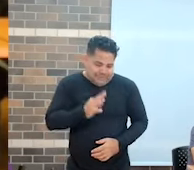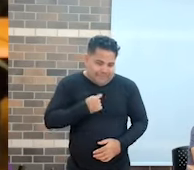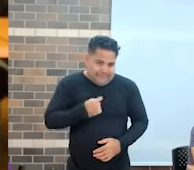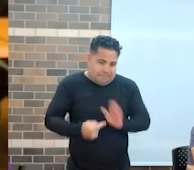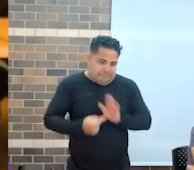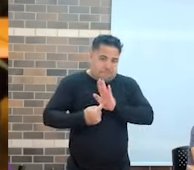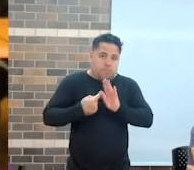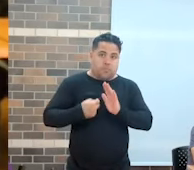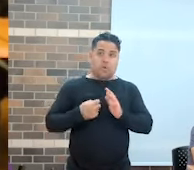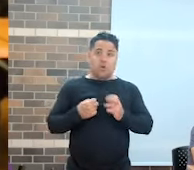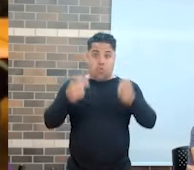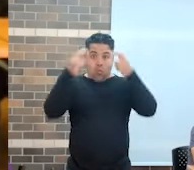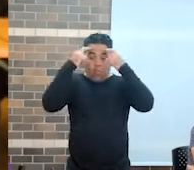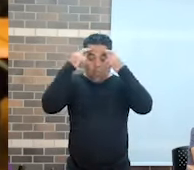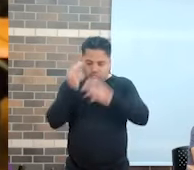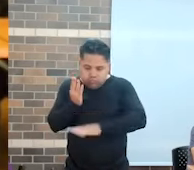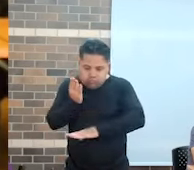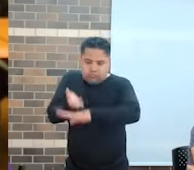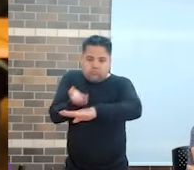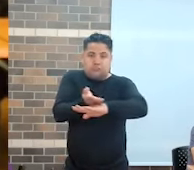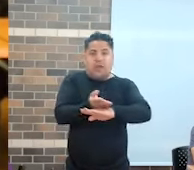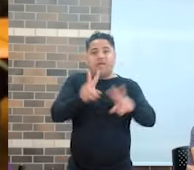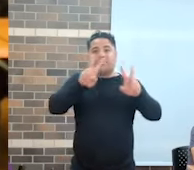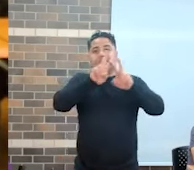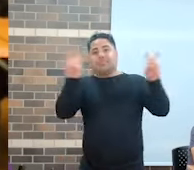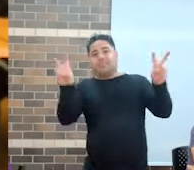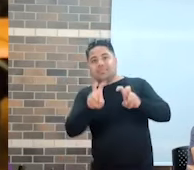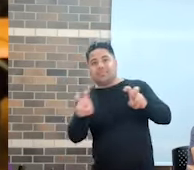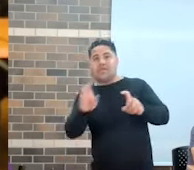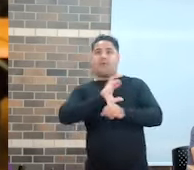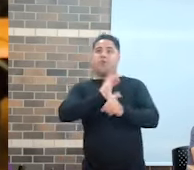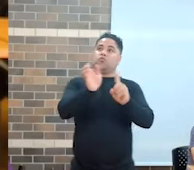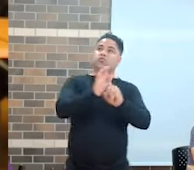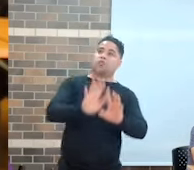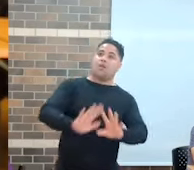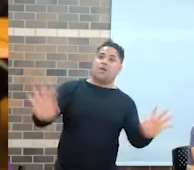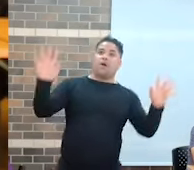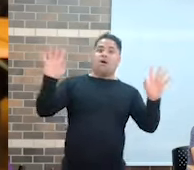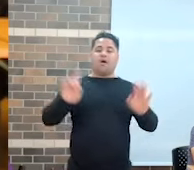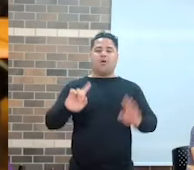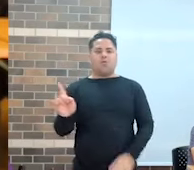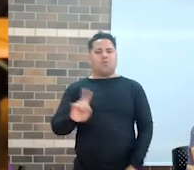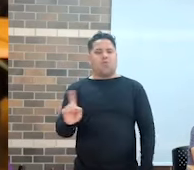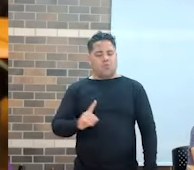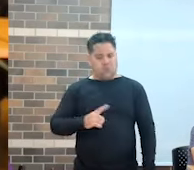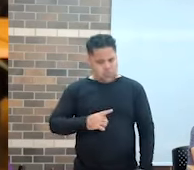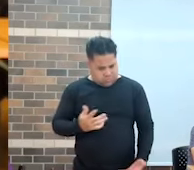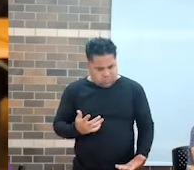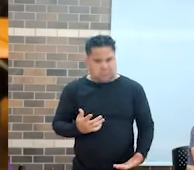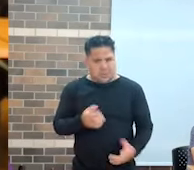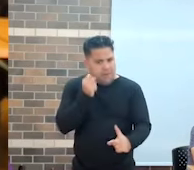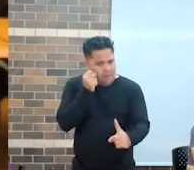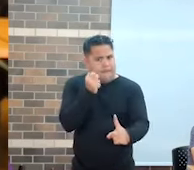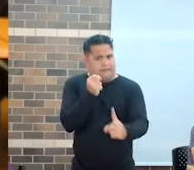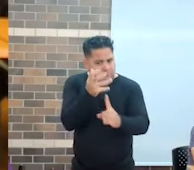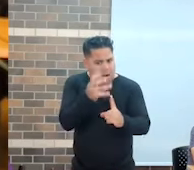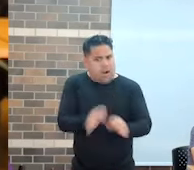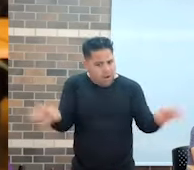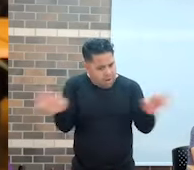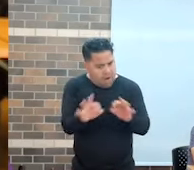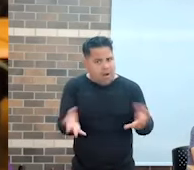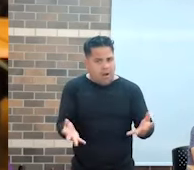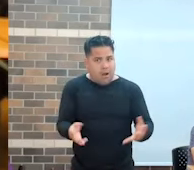de conocimientos no son temas folclóricos, no son temas culturales, sino son temas de un impacto importante, porque